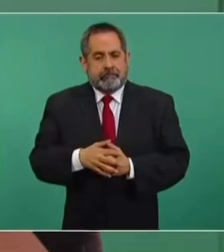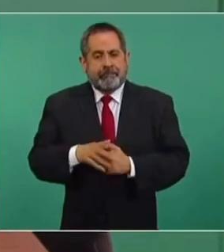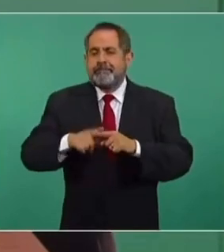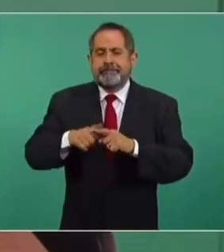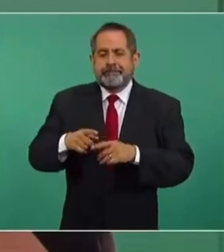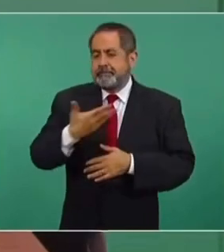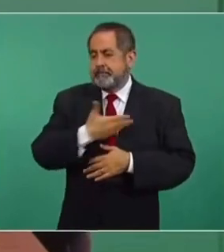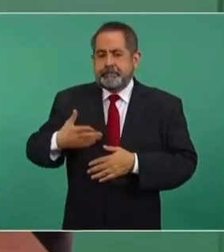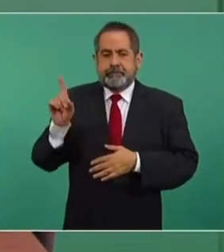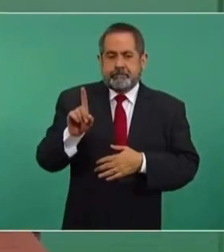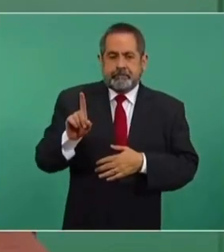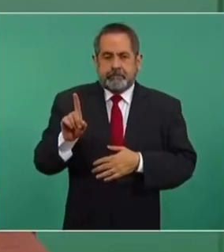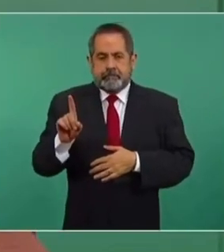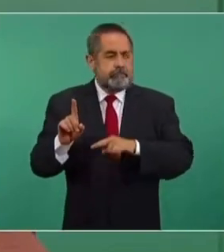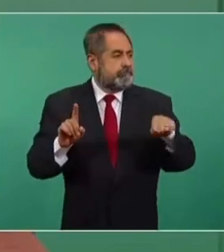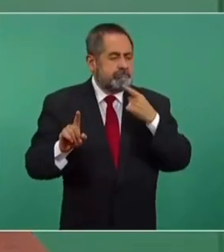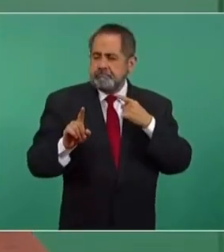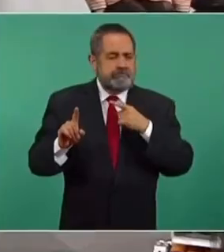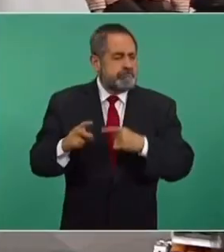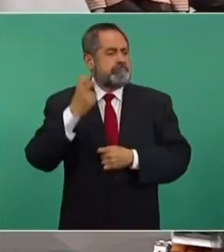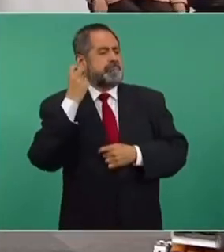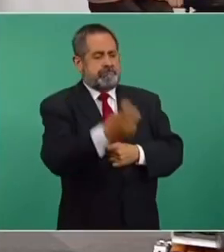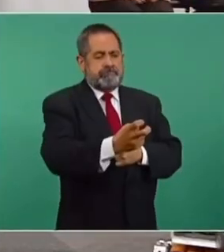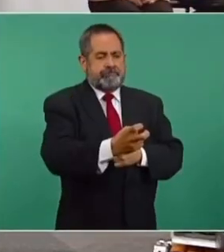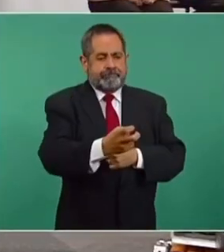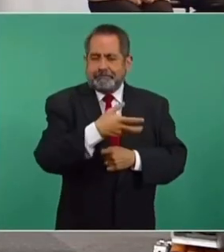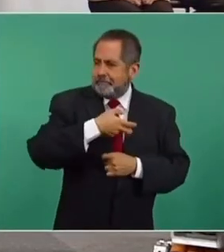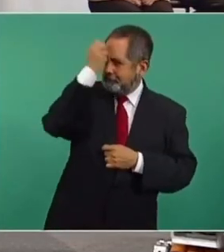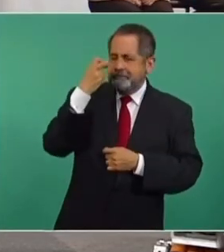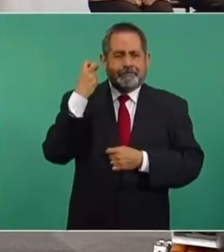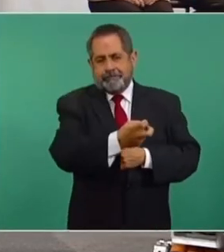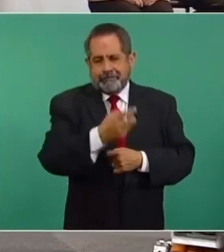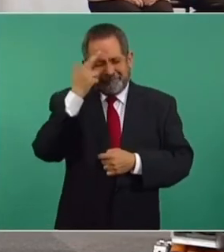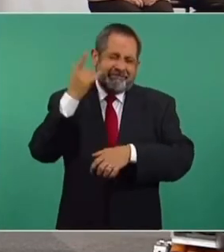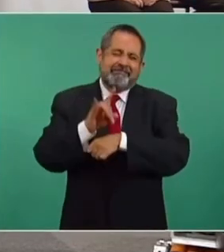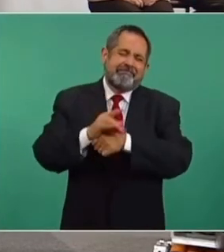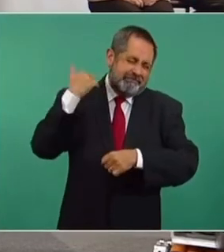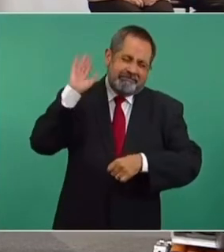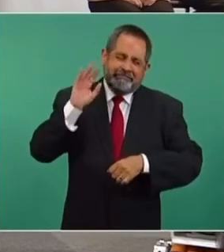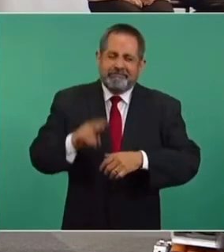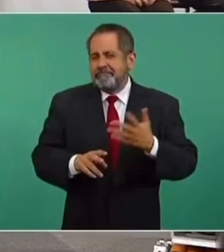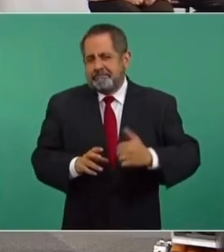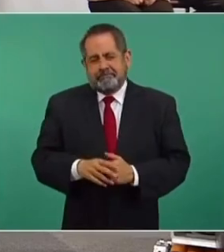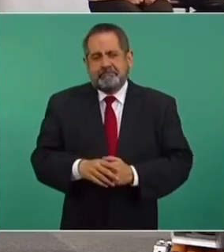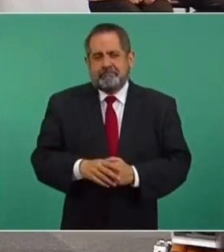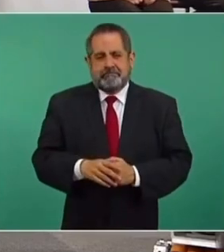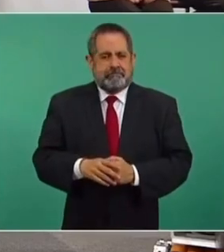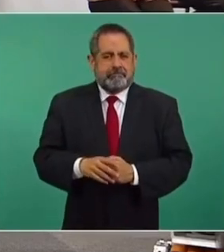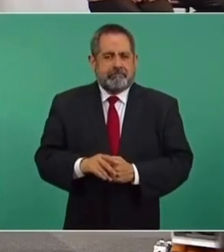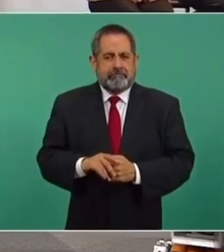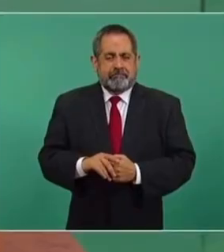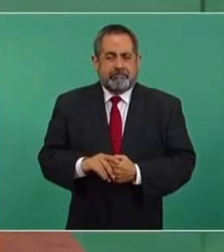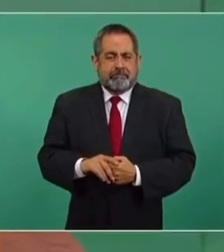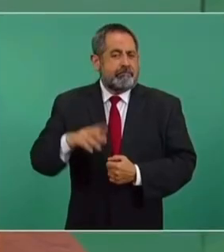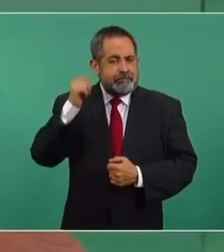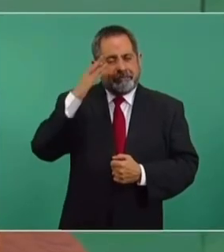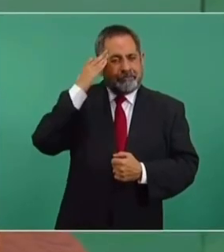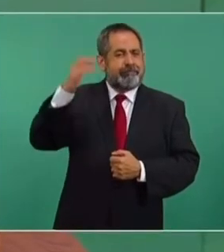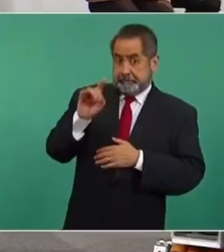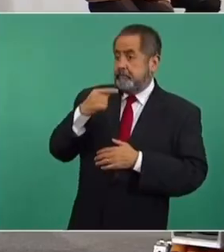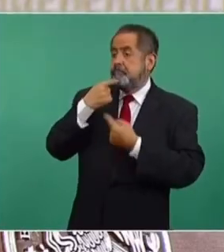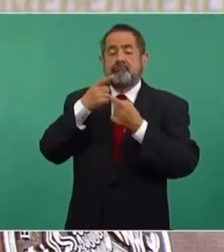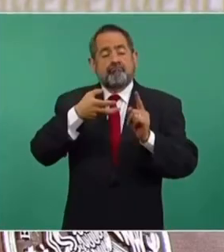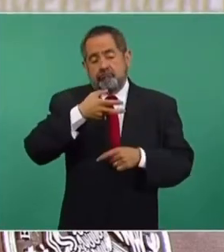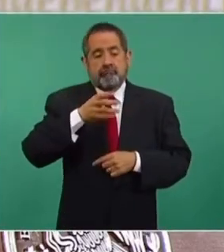era el que nombraba al candidato. Con una simulación. Hablaba en ese entonces a don